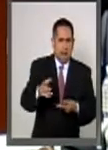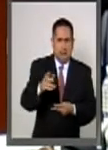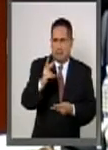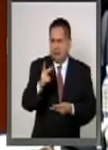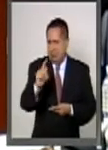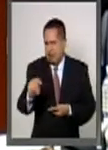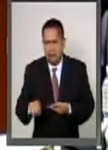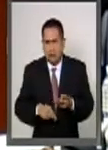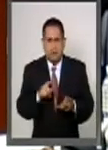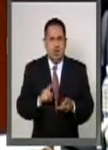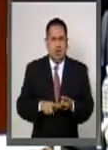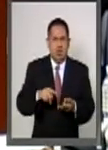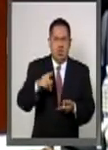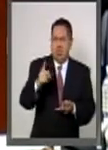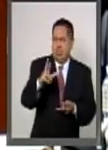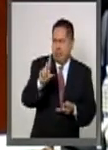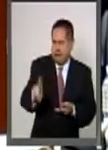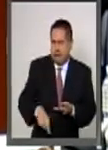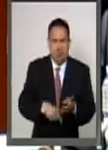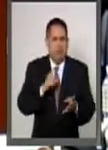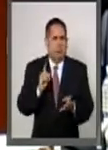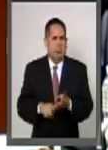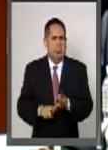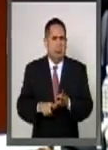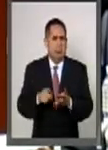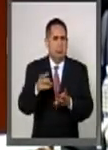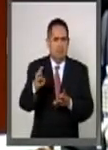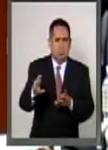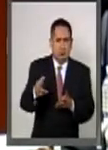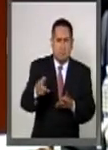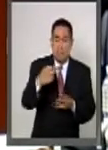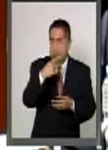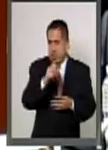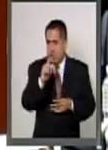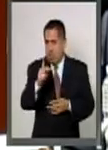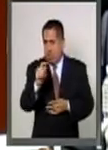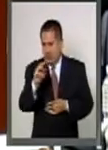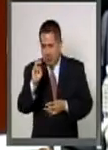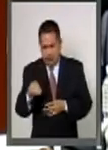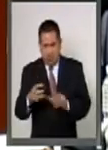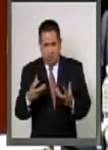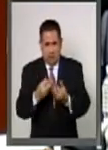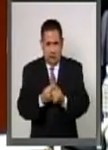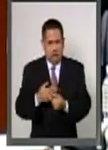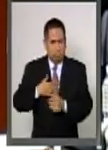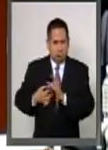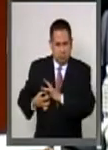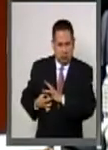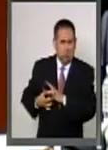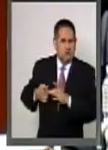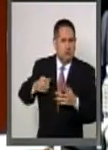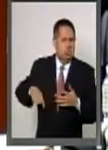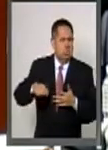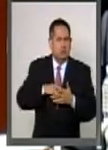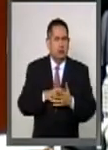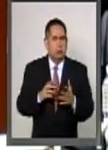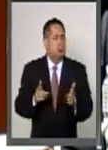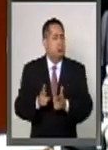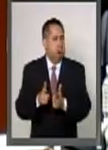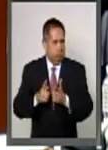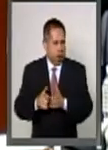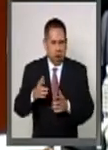PT, miembros del PRD, miembros de su bancada, que son nuestros aliados, y a nombre del